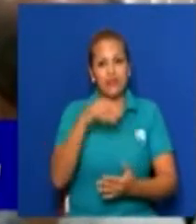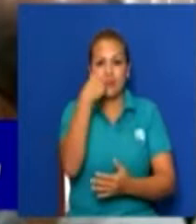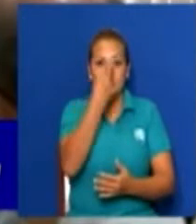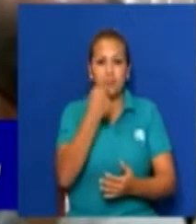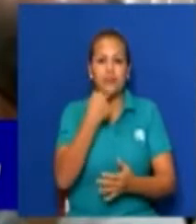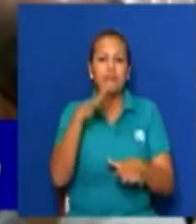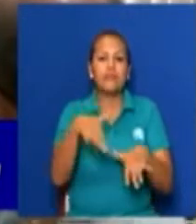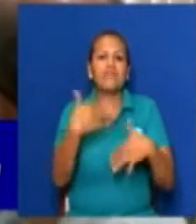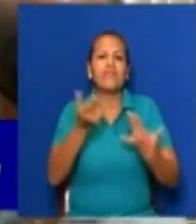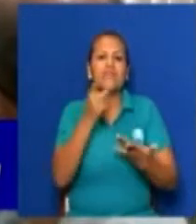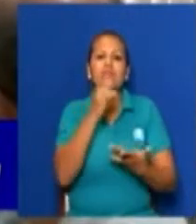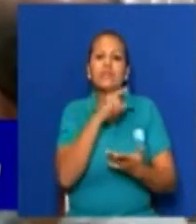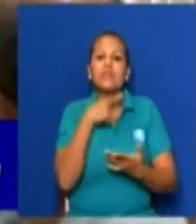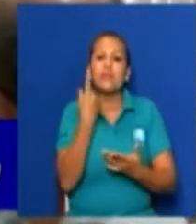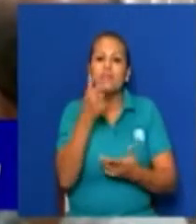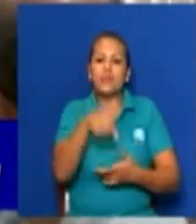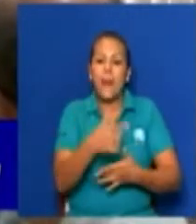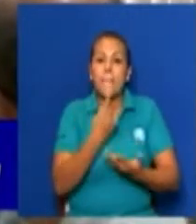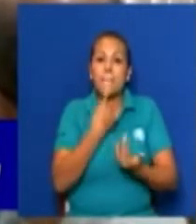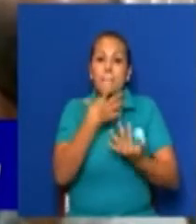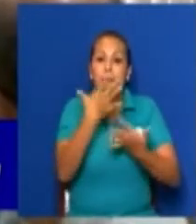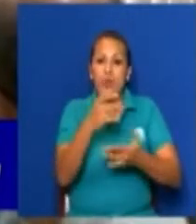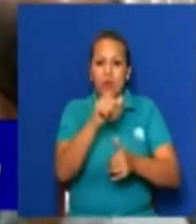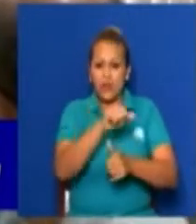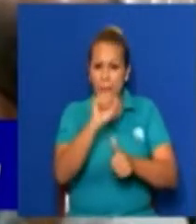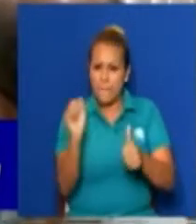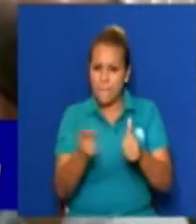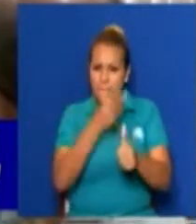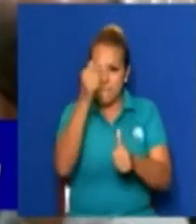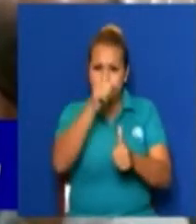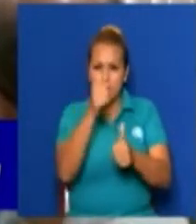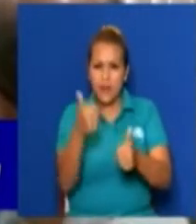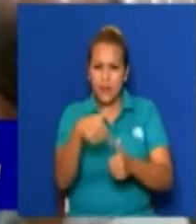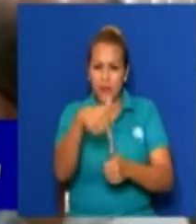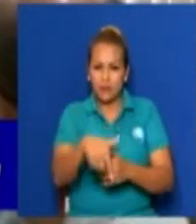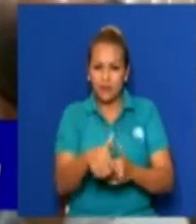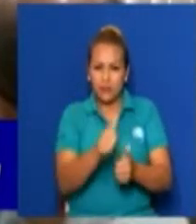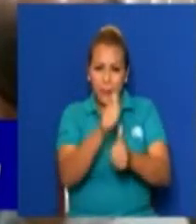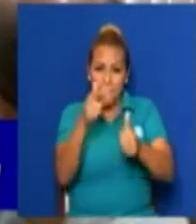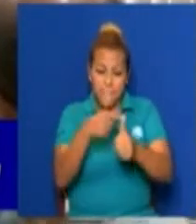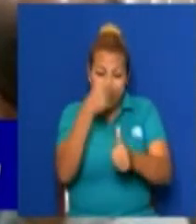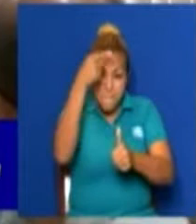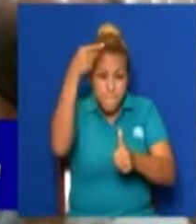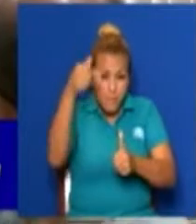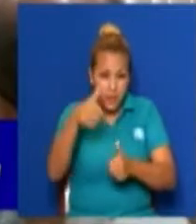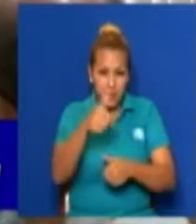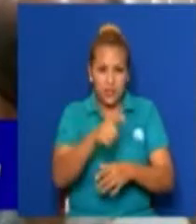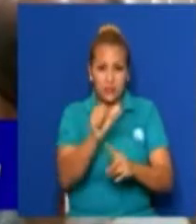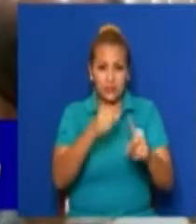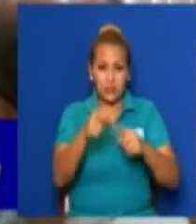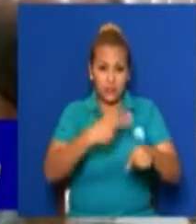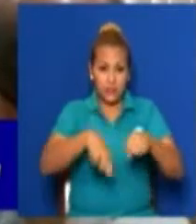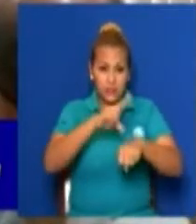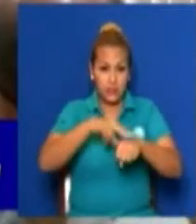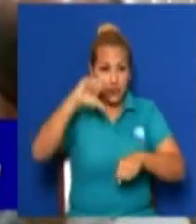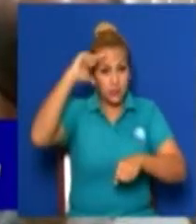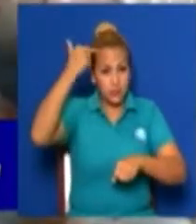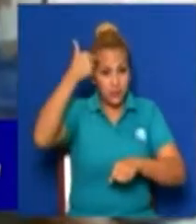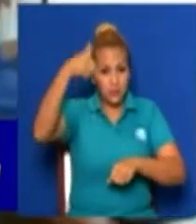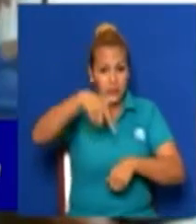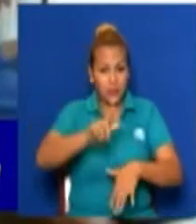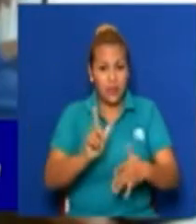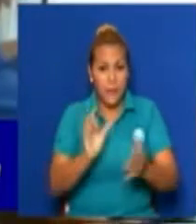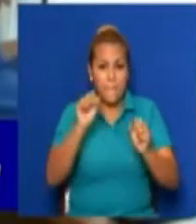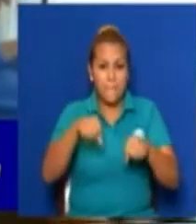es, ¿por qué el primer poder del Estado no cambia estas cosas para poder llegar